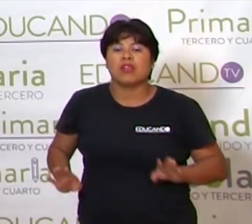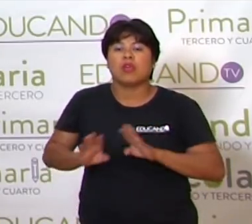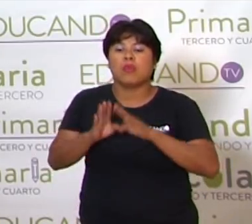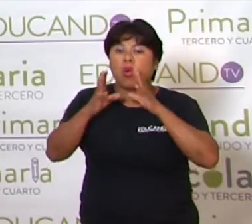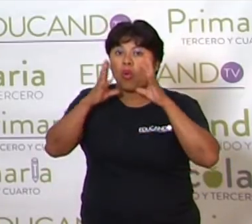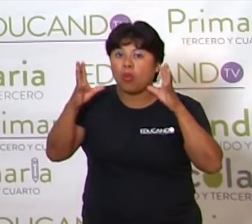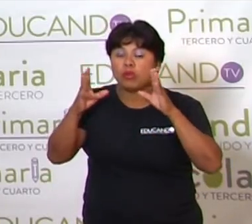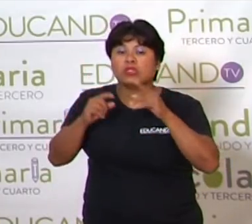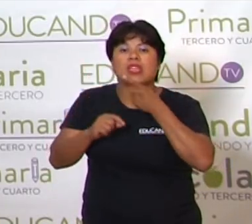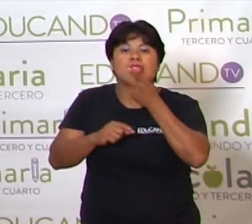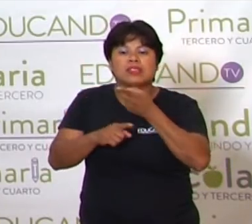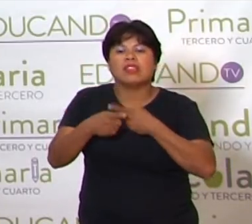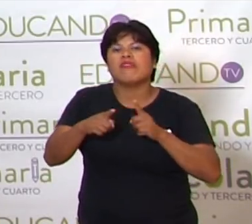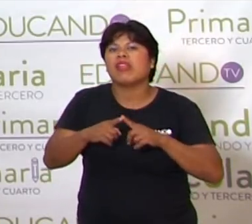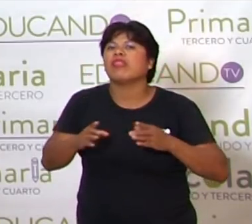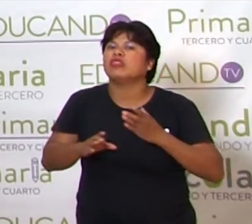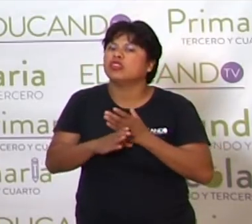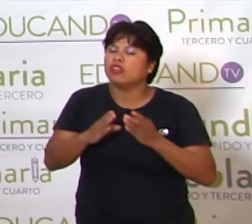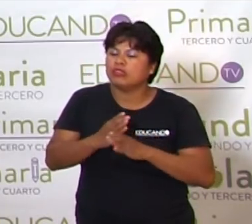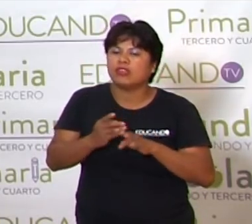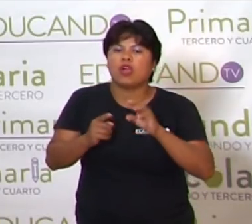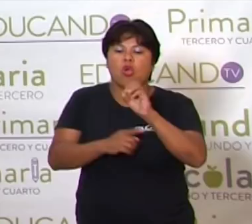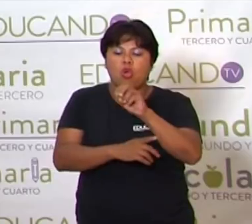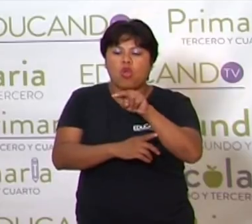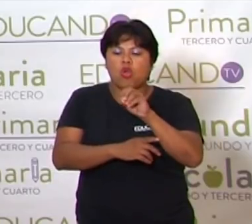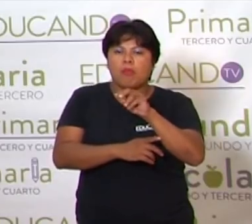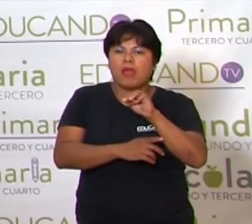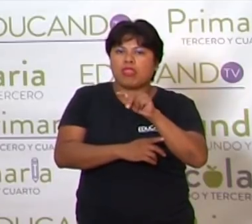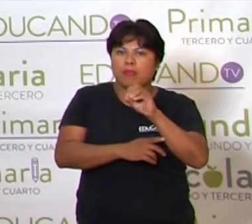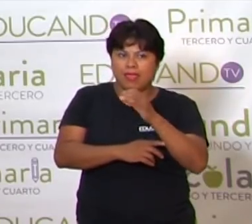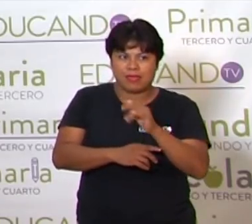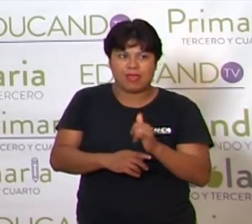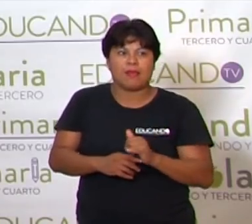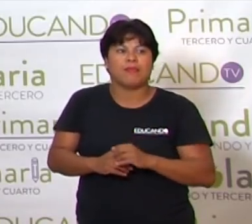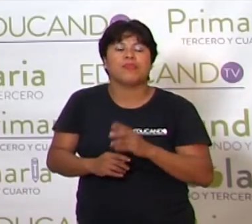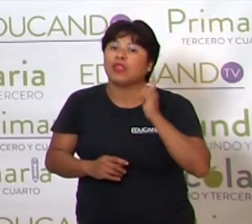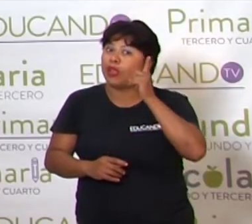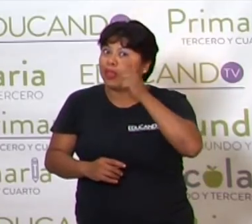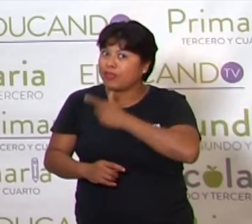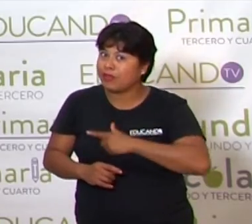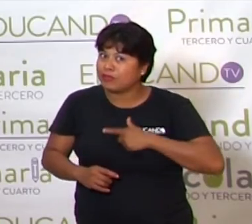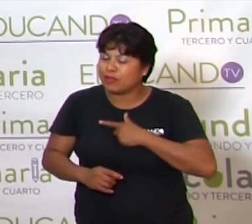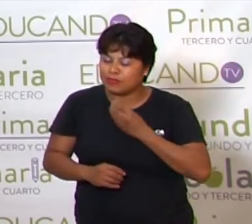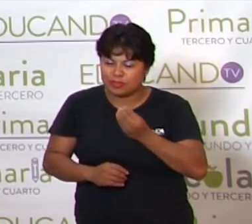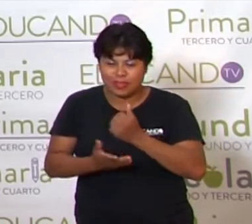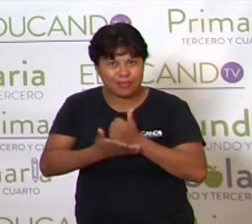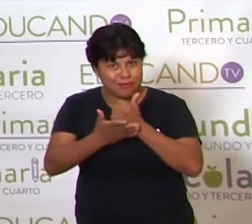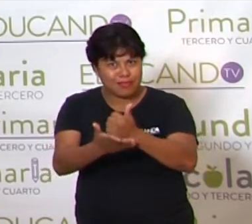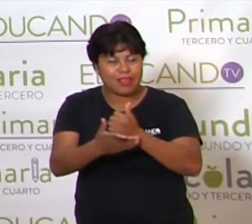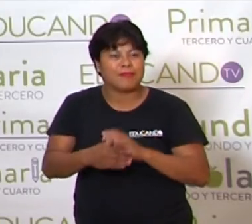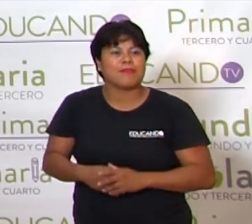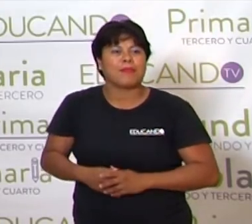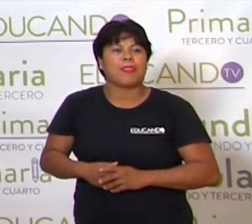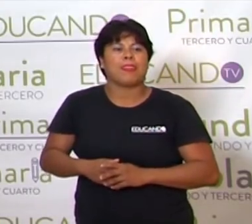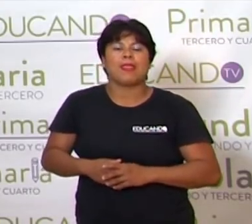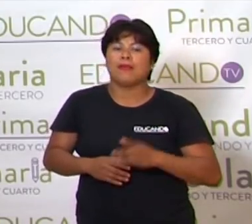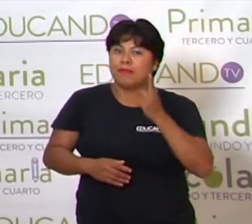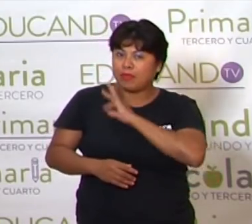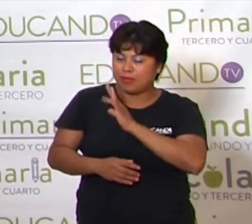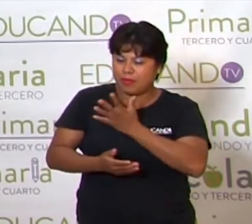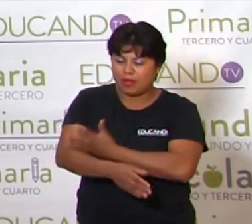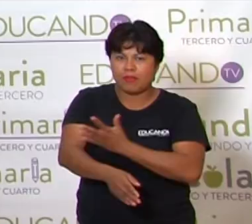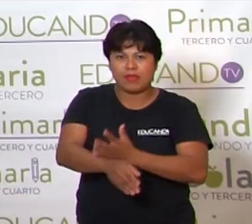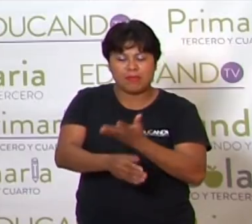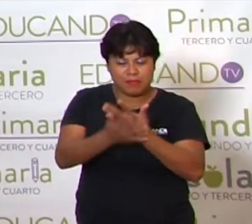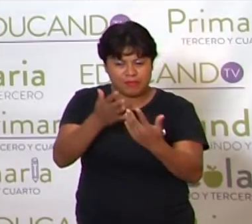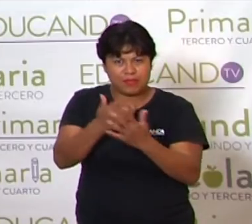globos que expresan diferentes cosas, que hay onomatopeyas. Bueno, entonces espero que les haya sido de mucha ayuda poderme acompañar en